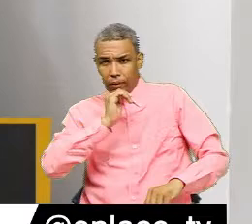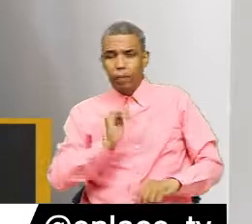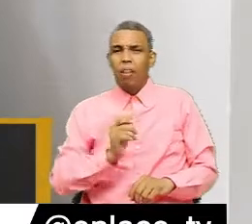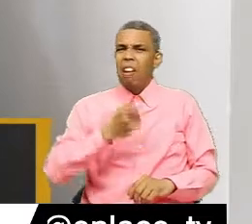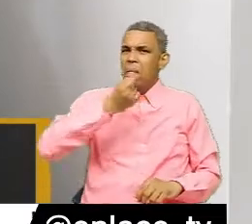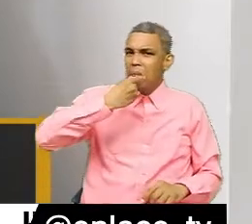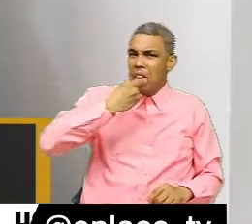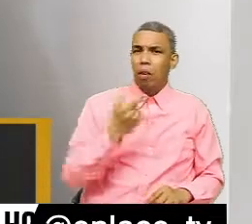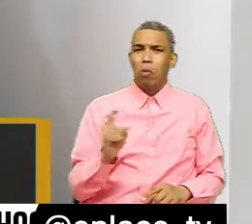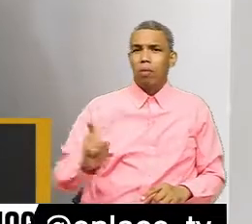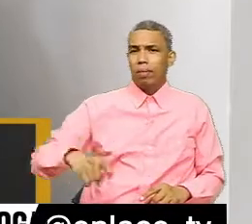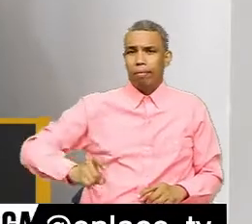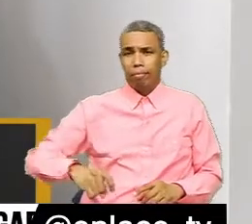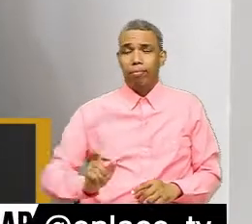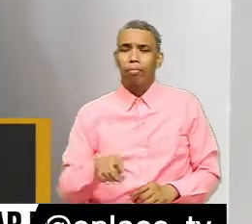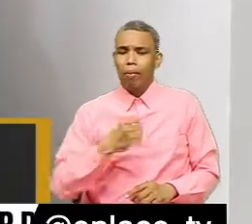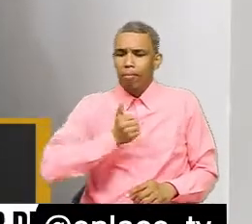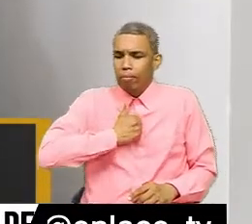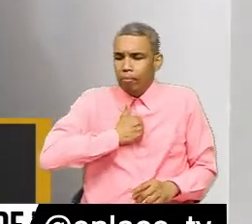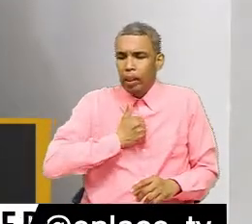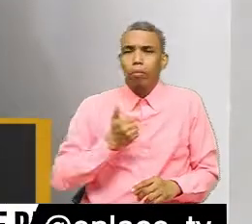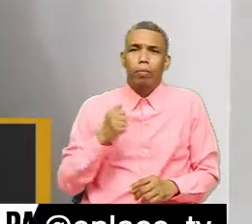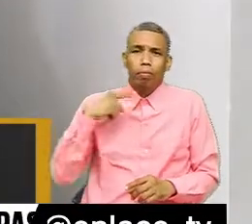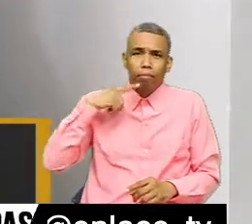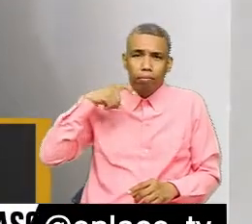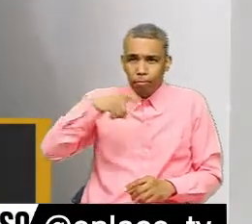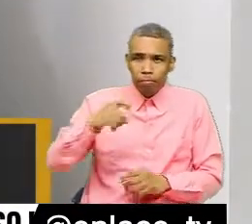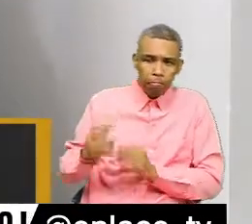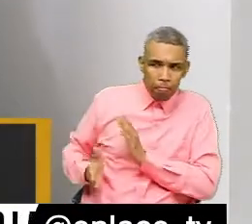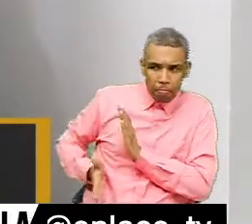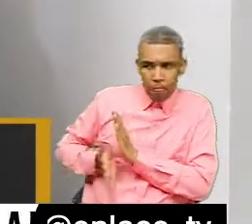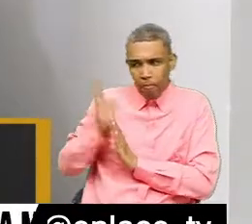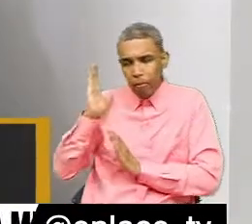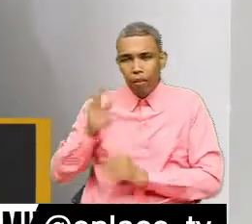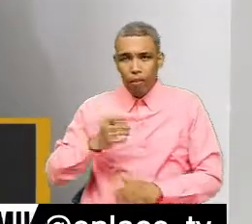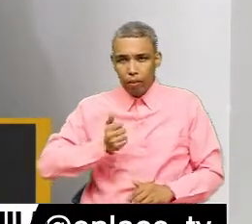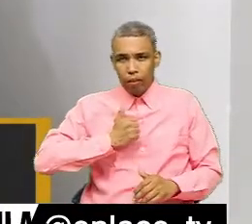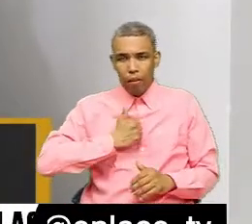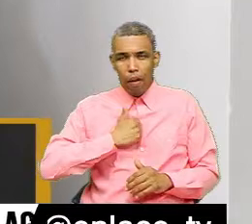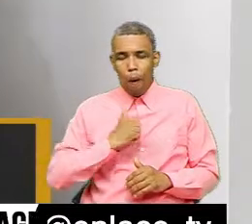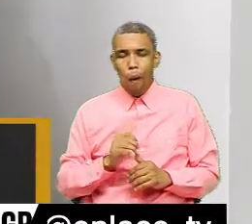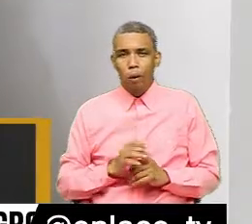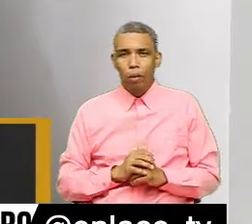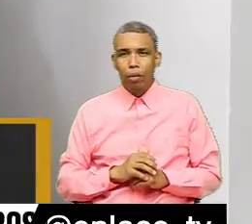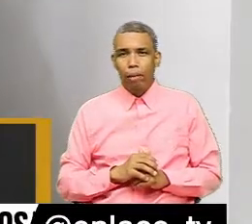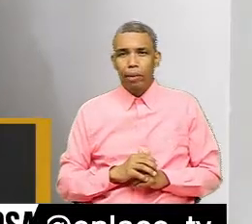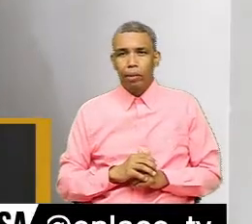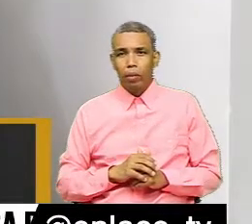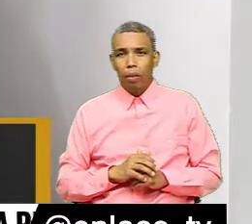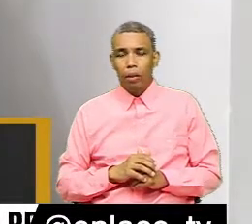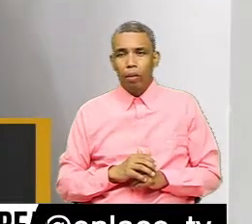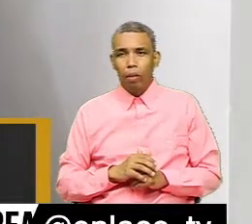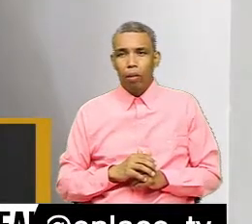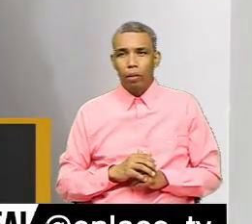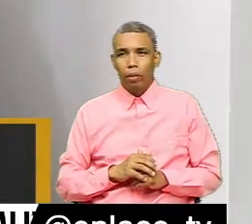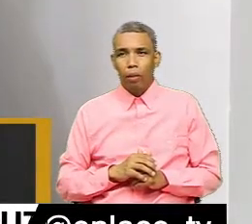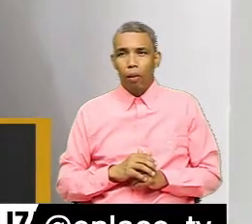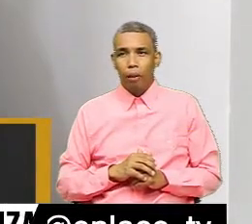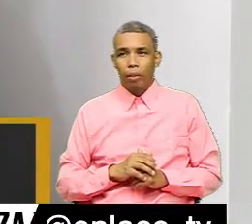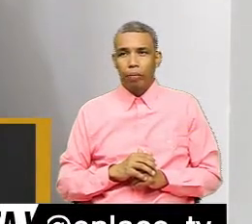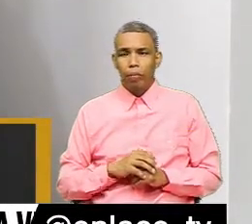fui a vivir a Bucaramanga para que ellos, porque ellos me dijeron que si me iba a vivir a Bucaramanga me podían mandar las